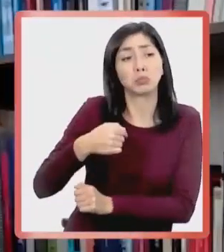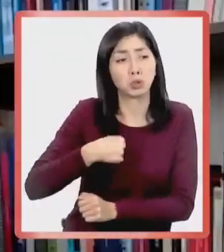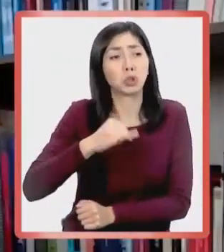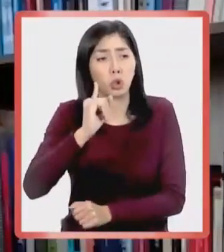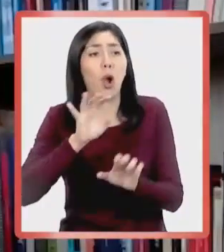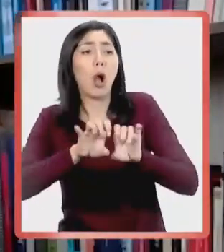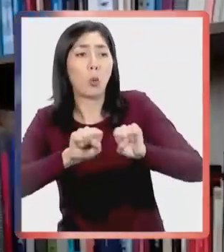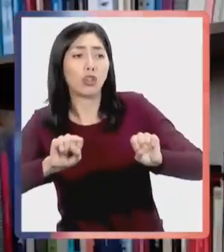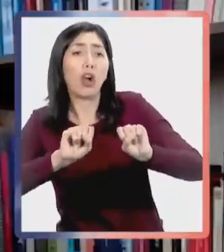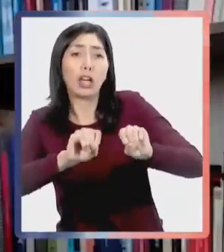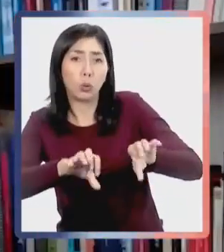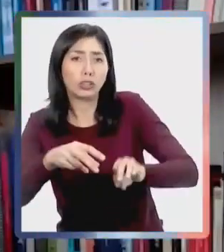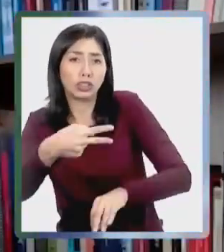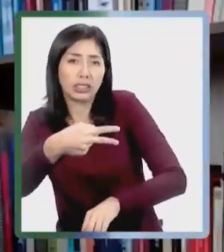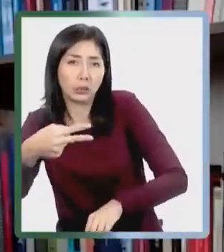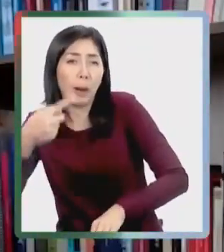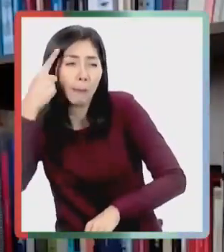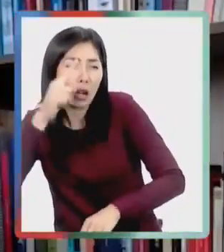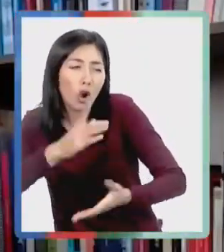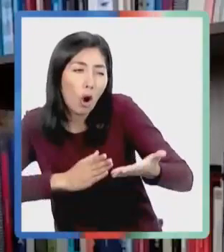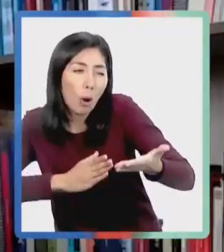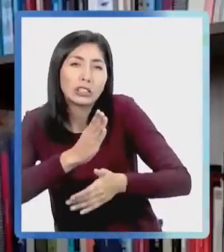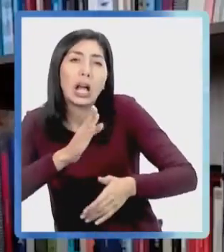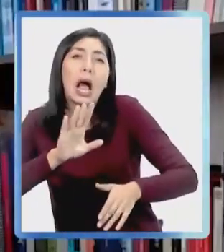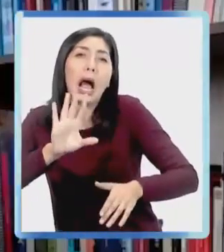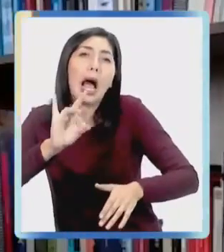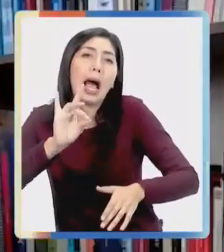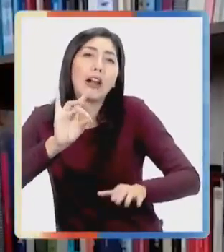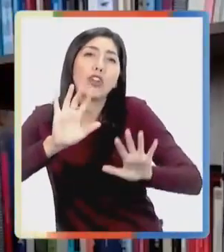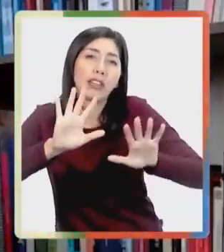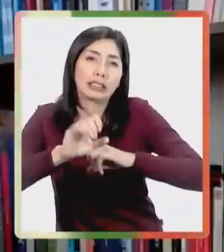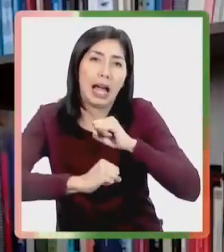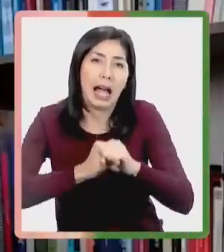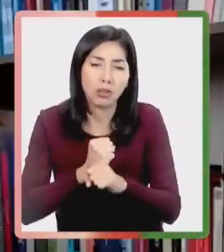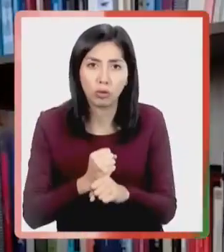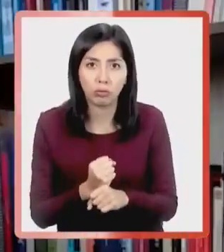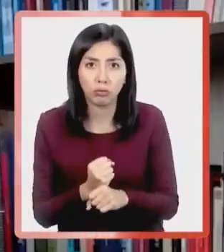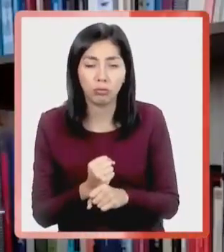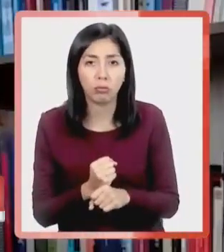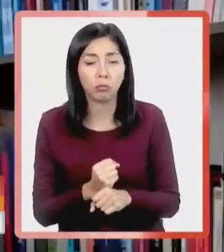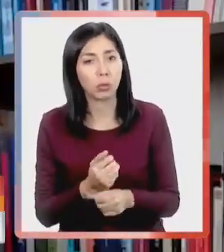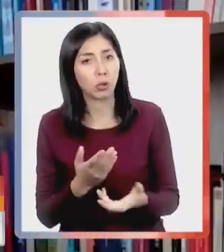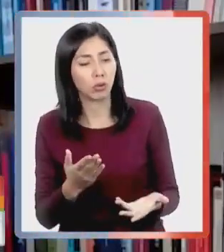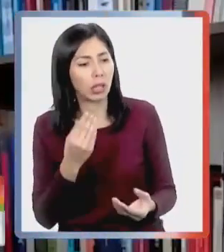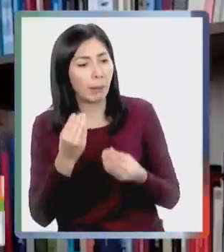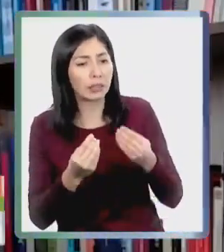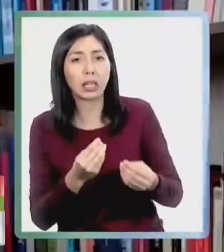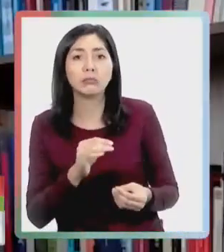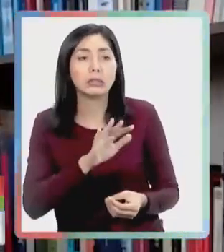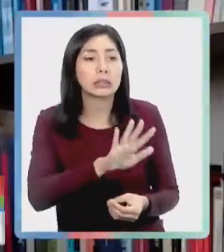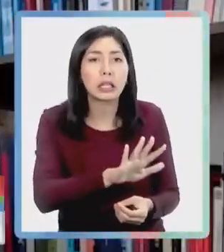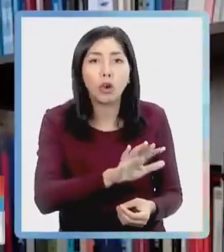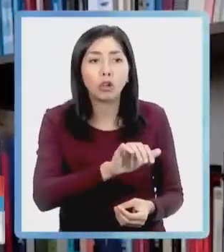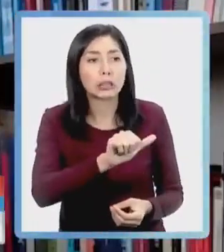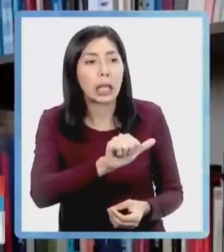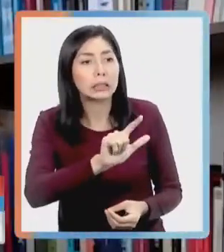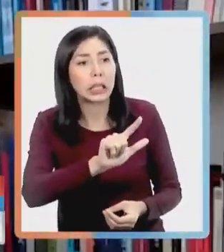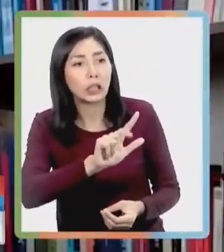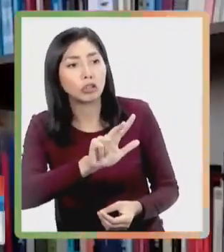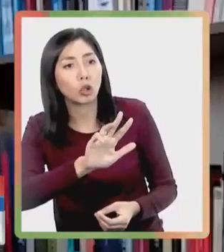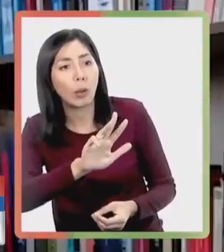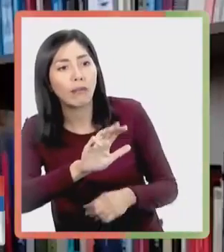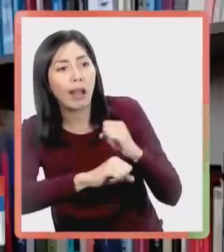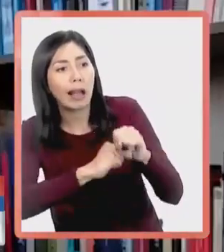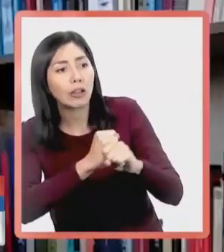yo estoy de acuerdo con la educación sexual, pero yo empezaría a los 10 años. ¿Qué va a pasar con las dudas de esos niños hasta los 10 años? Les contesto yo. Porque si no se las aclaran